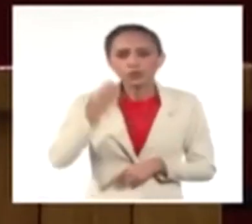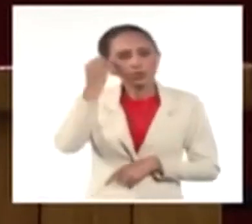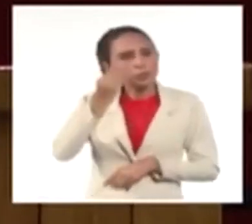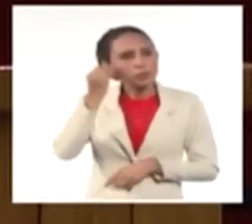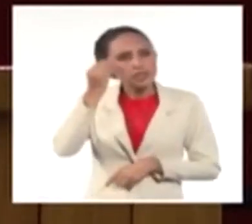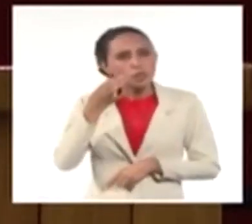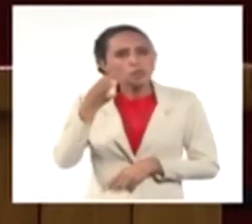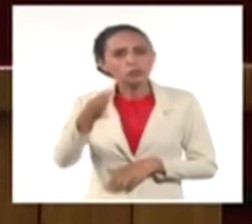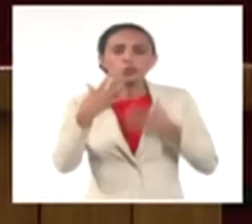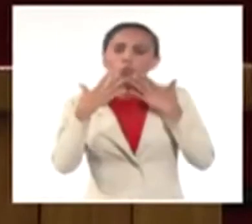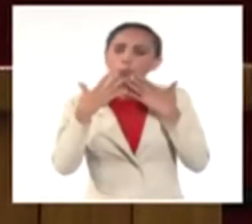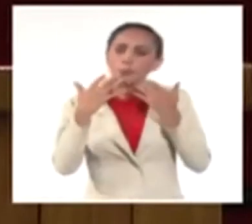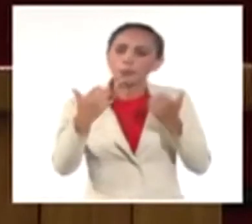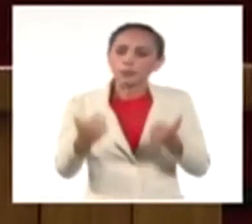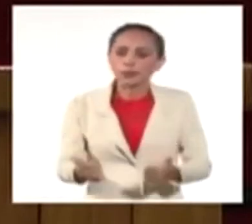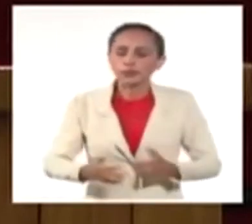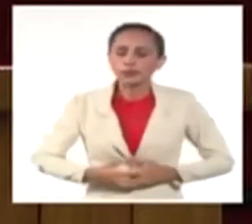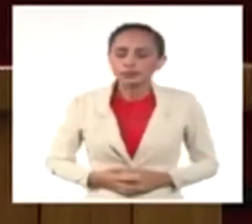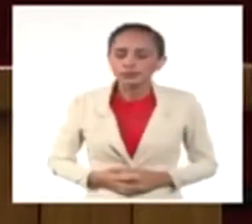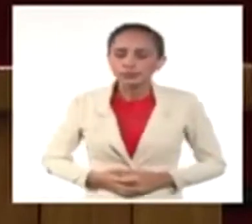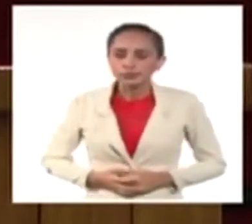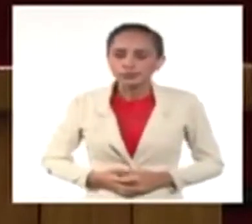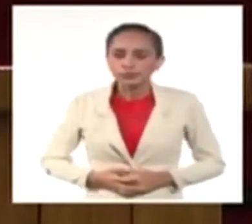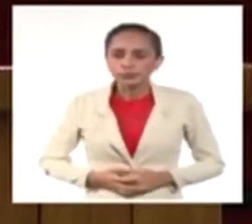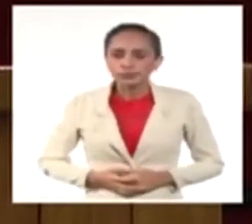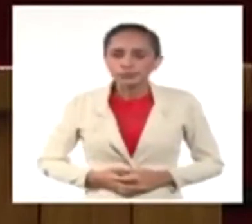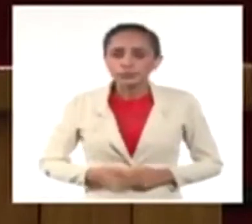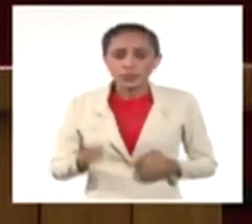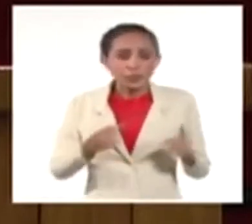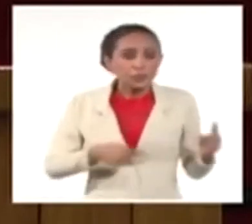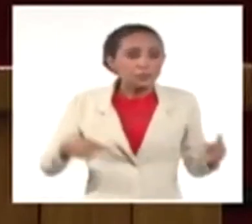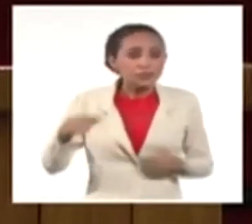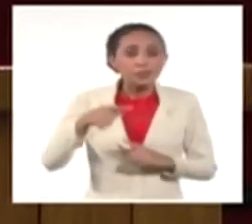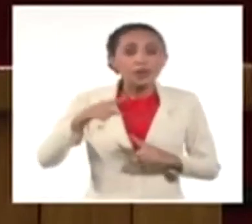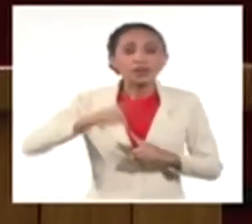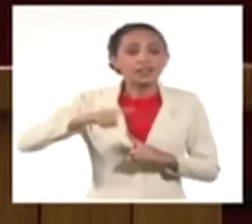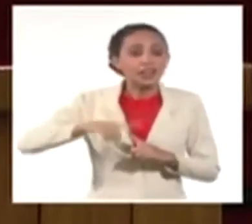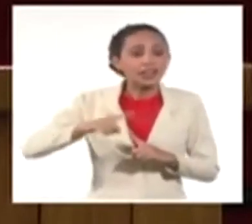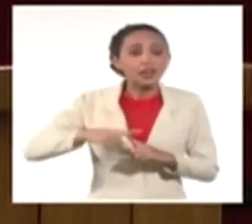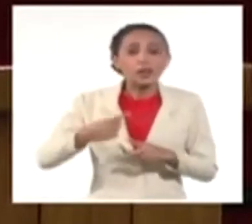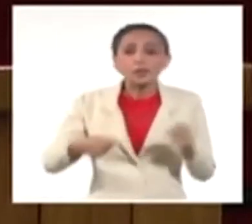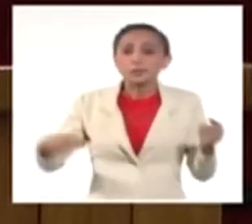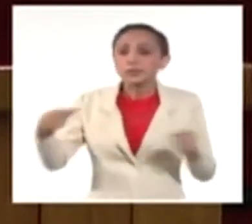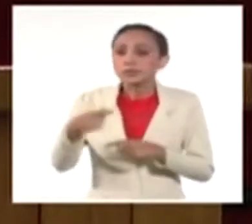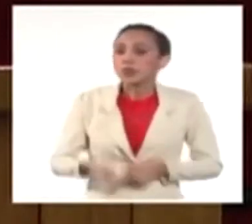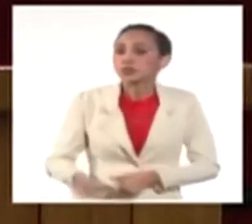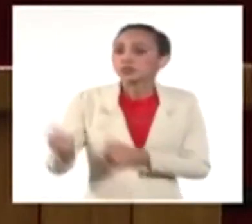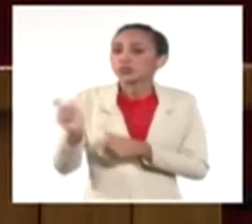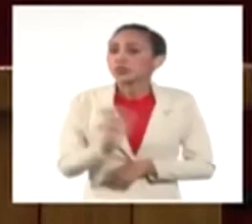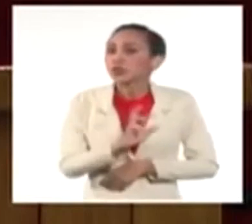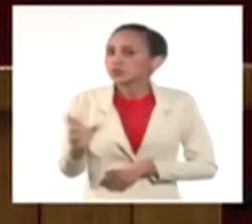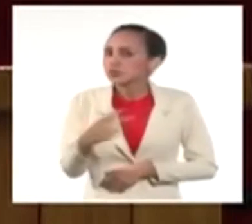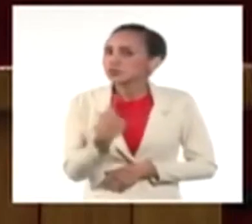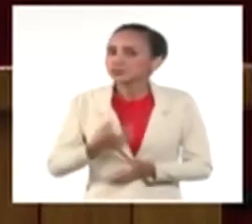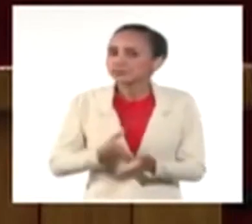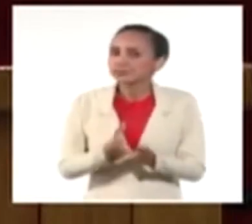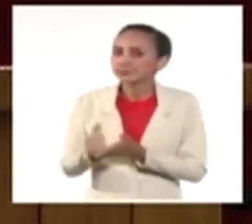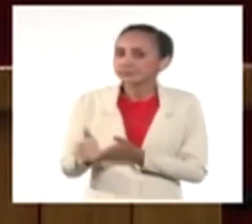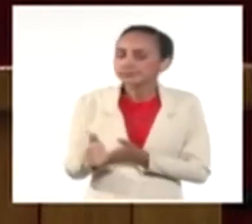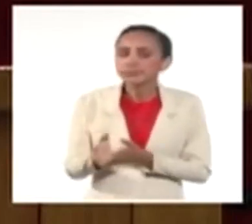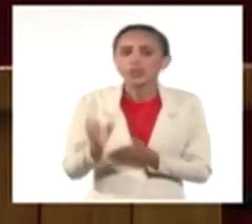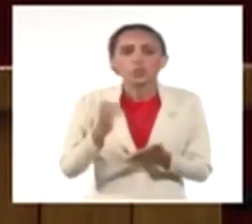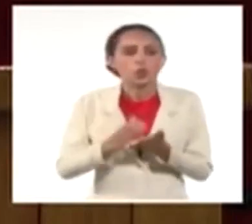esperanzador al continuar respaldando las sagradas conquistas de la Revolución y garantizar desde su